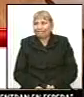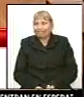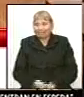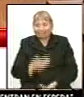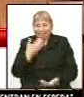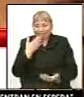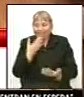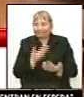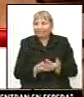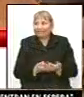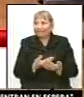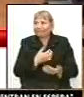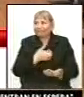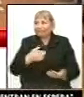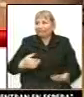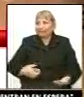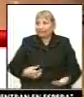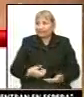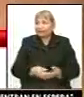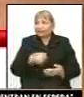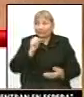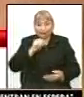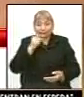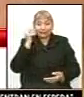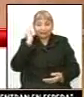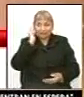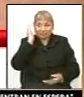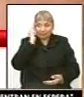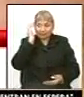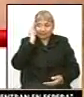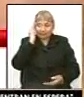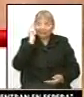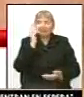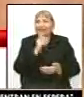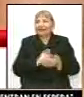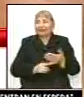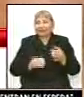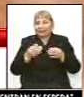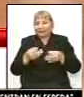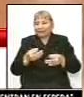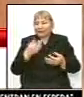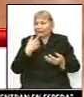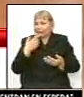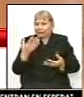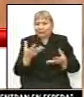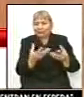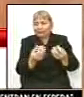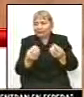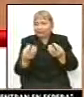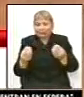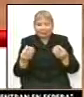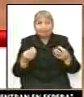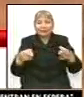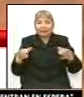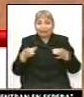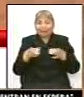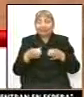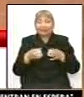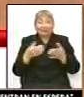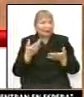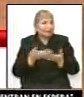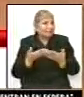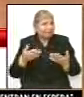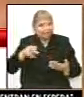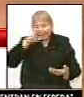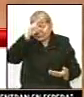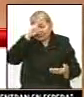Gracias, presidente. Lo que sucede es que creo yo que somos una mayoría en el Congreso y somos una mayoría de peruanos